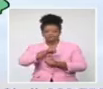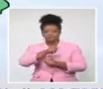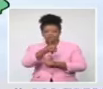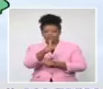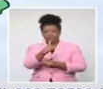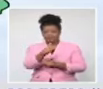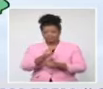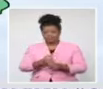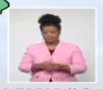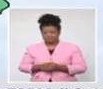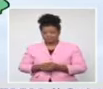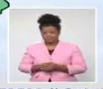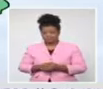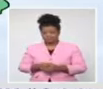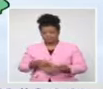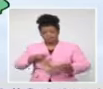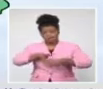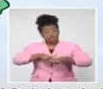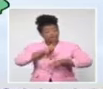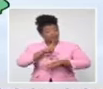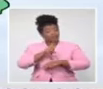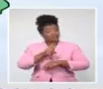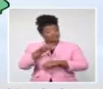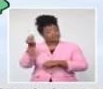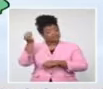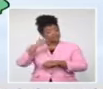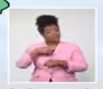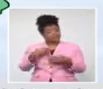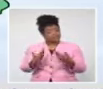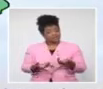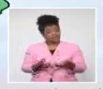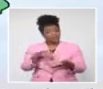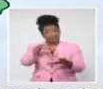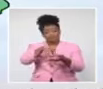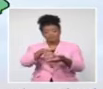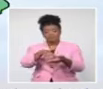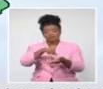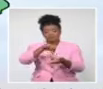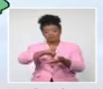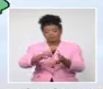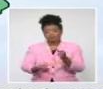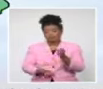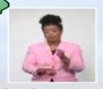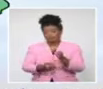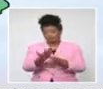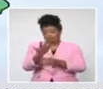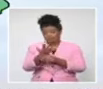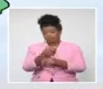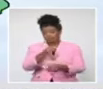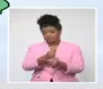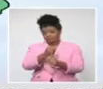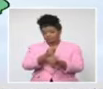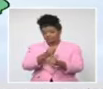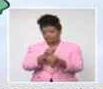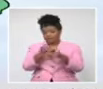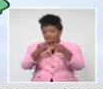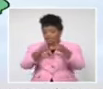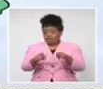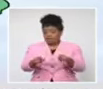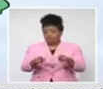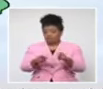Es verdad que en Holguín está influyendo mucho un evento institucional, pero de todas formas es una cifra